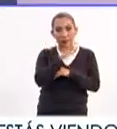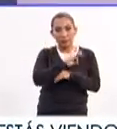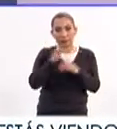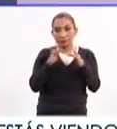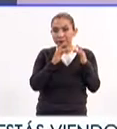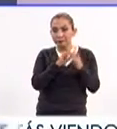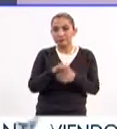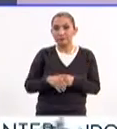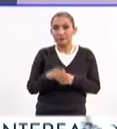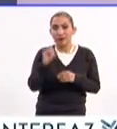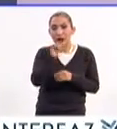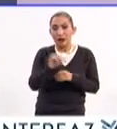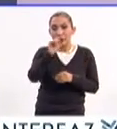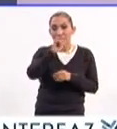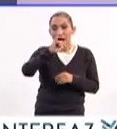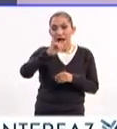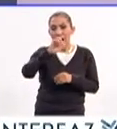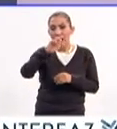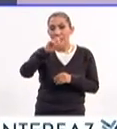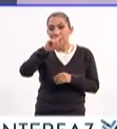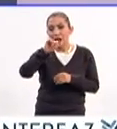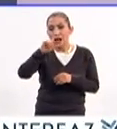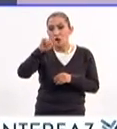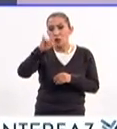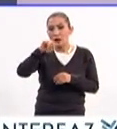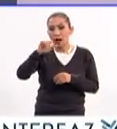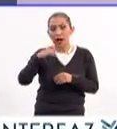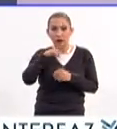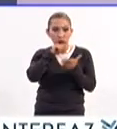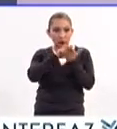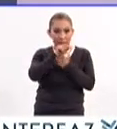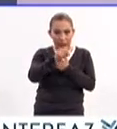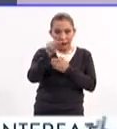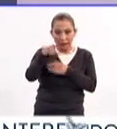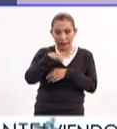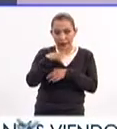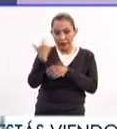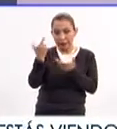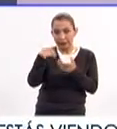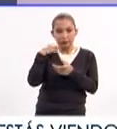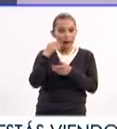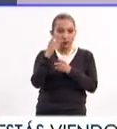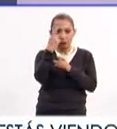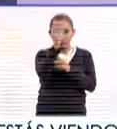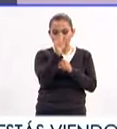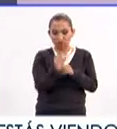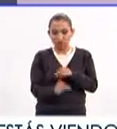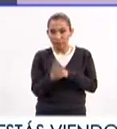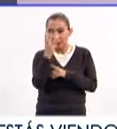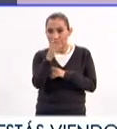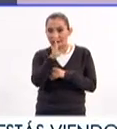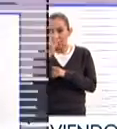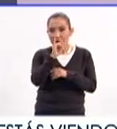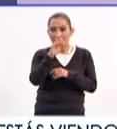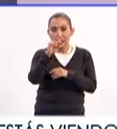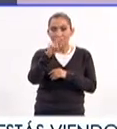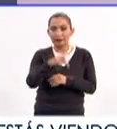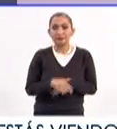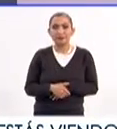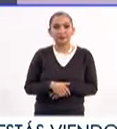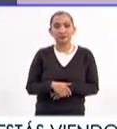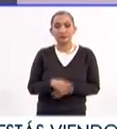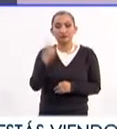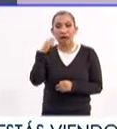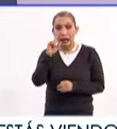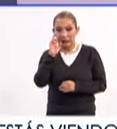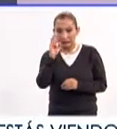Bueno, es @JarandaLuna en Twitter y hay 3 cuentas en Facebook. Y nada que más. Son Javier Arandaluna. Y nada más para que